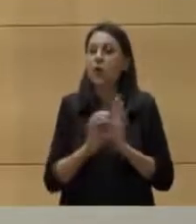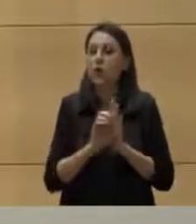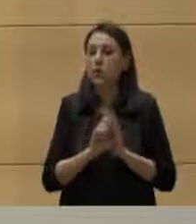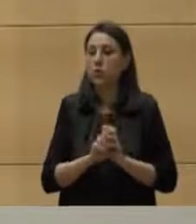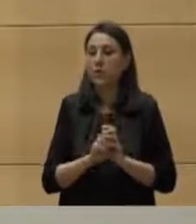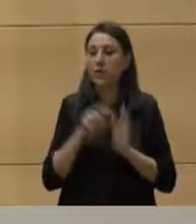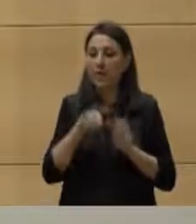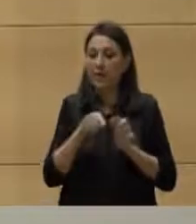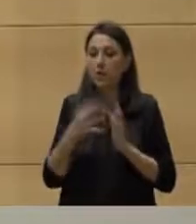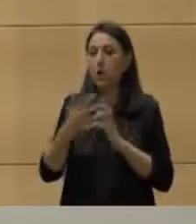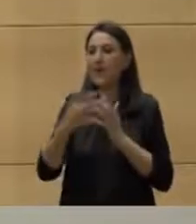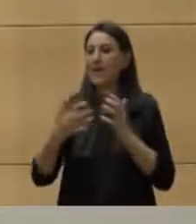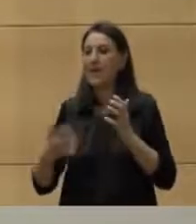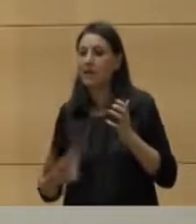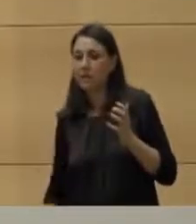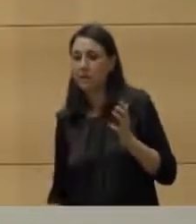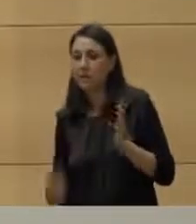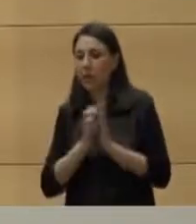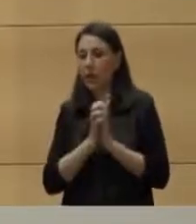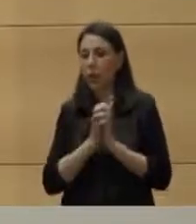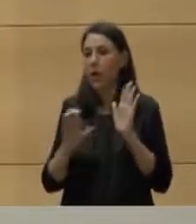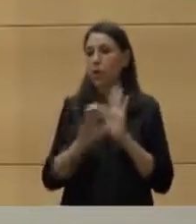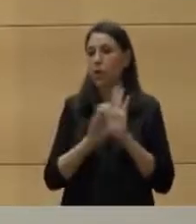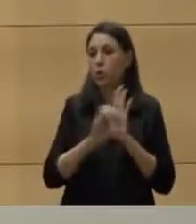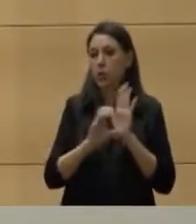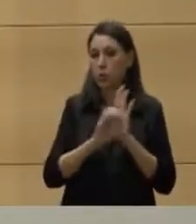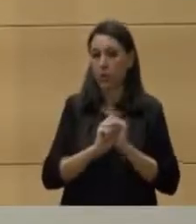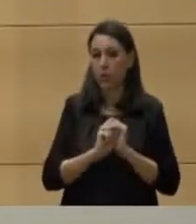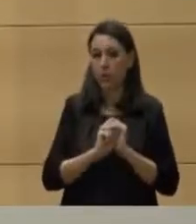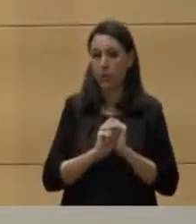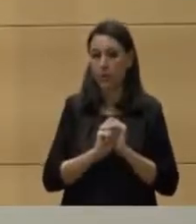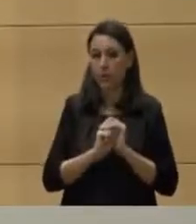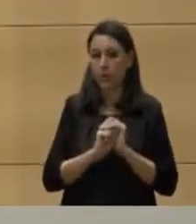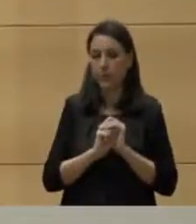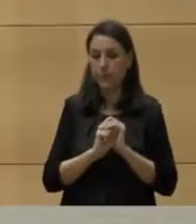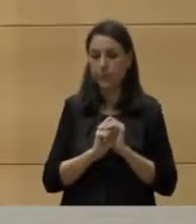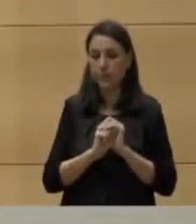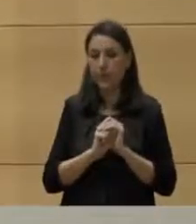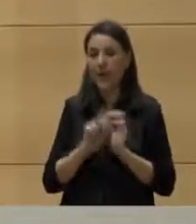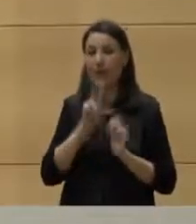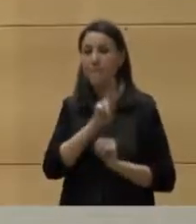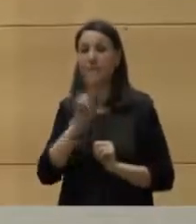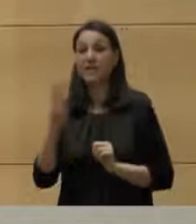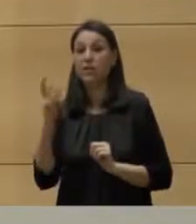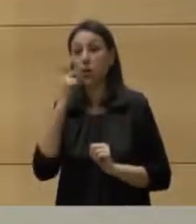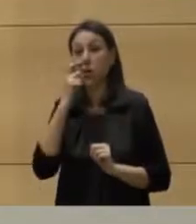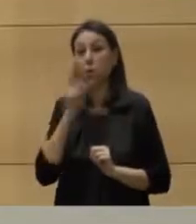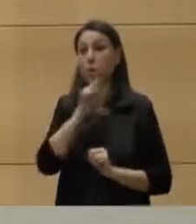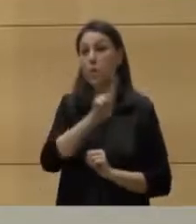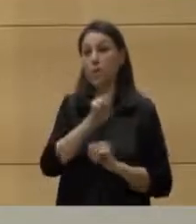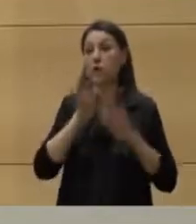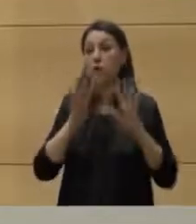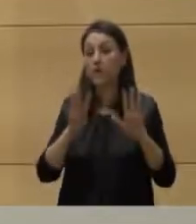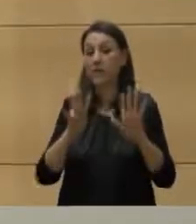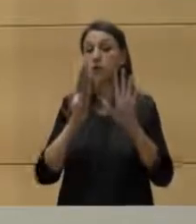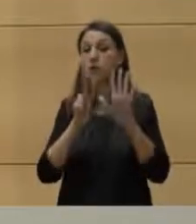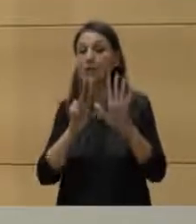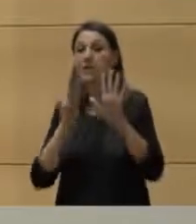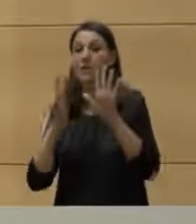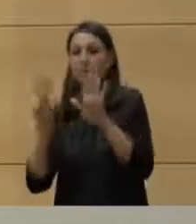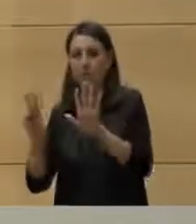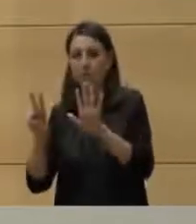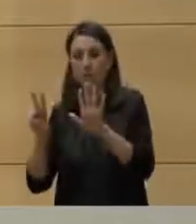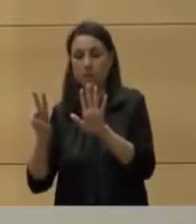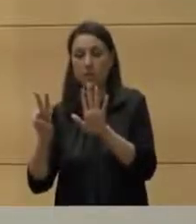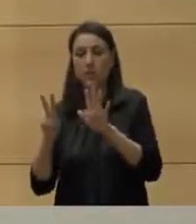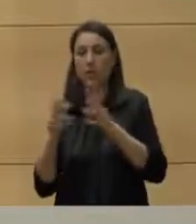una constitución con pie forzado. Daré un ejemplo. El 22 de junio del año 1977, cuando